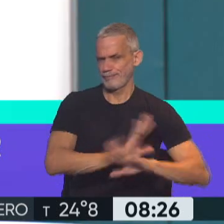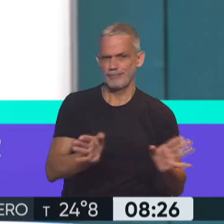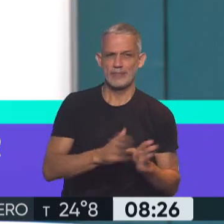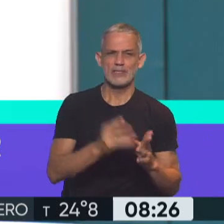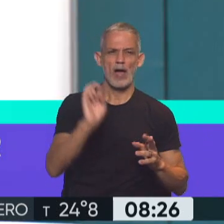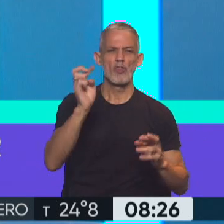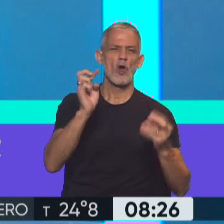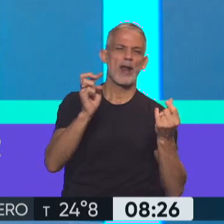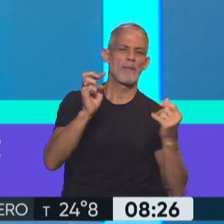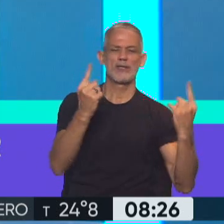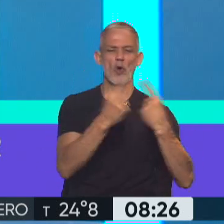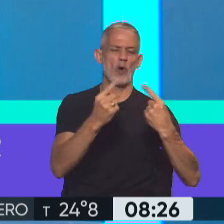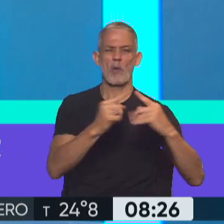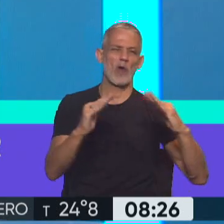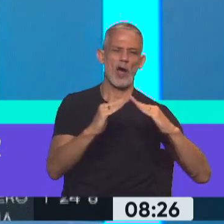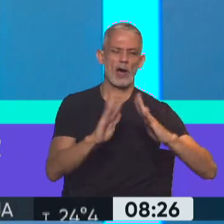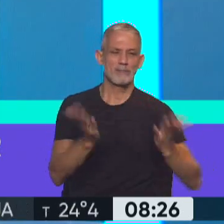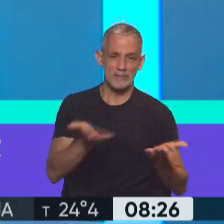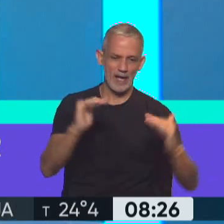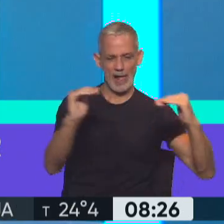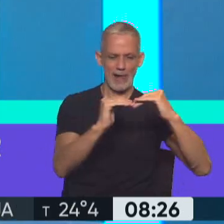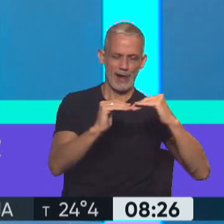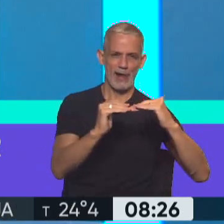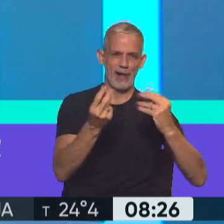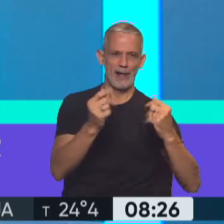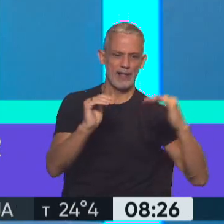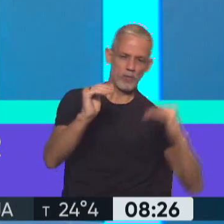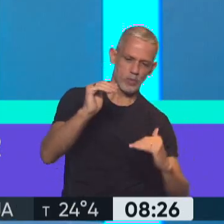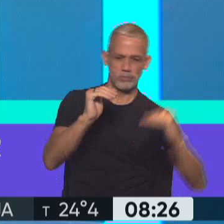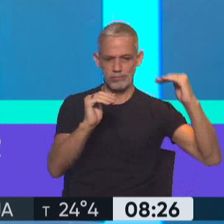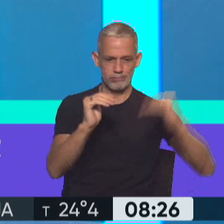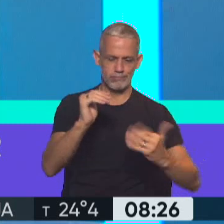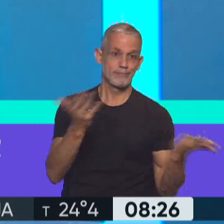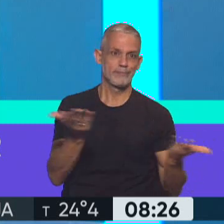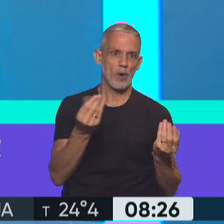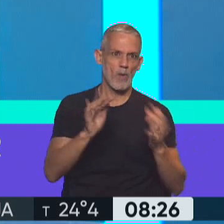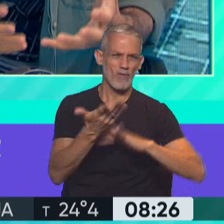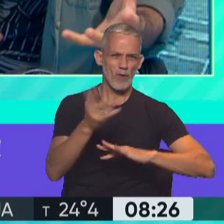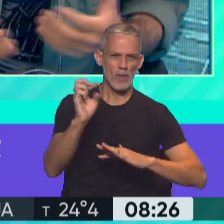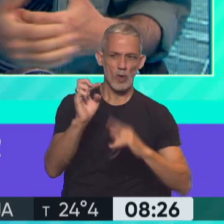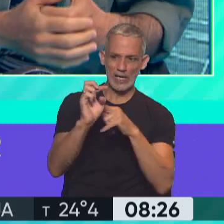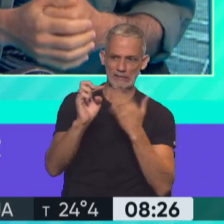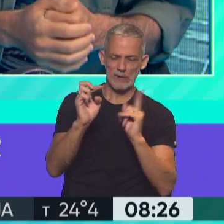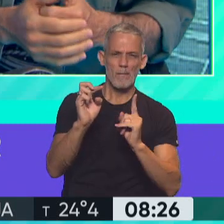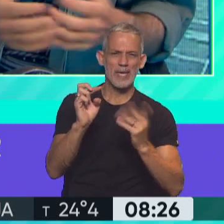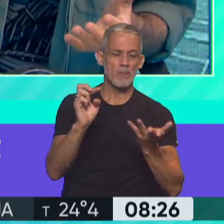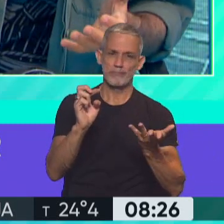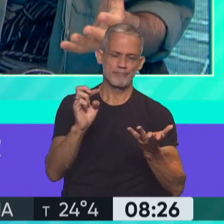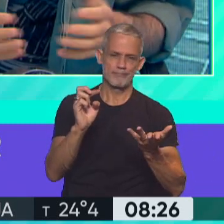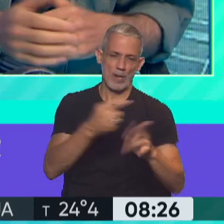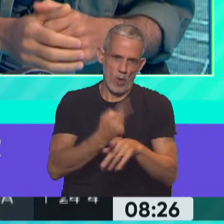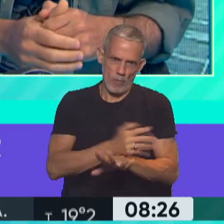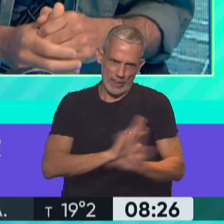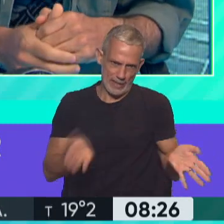la convertibilidad, que intentaron de alguna manera devaluar sin devaluar o ver de qué manera podían sostener el mismo esquema cuando